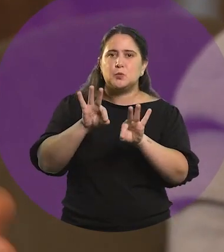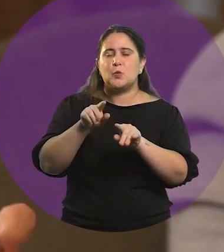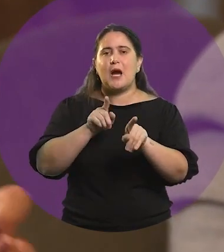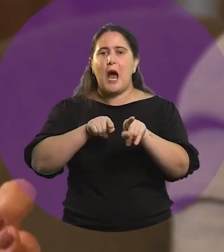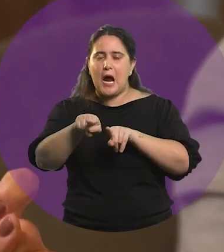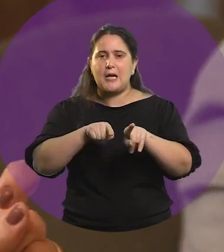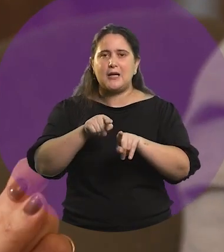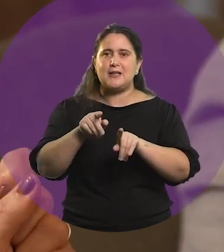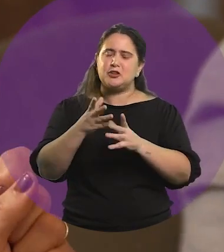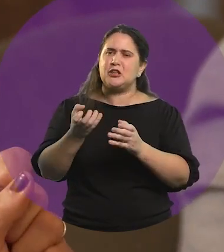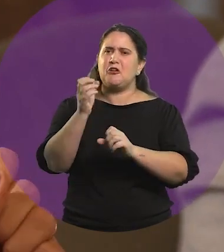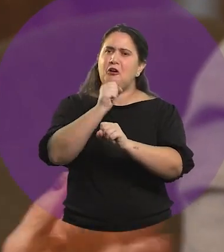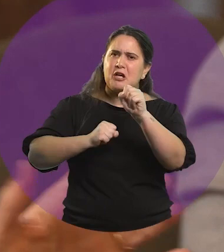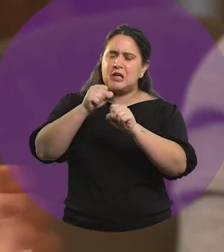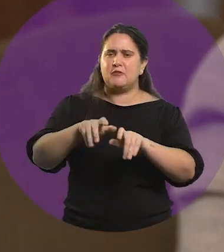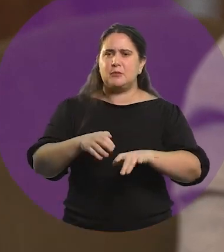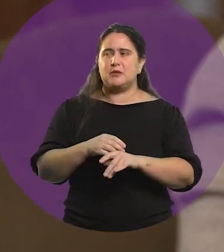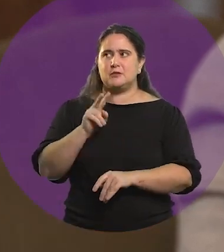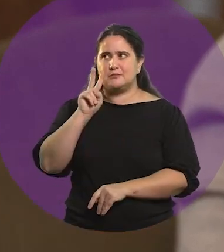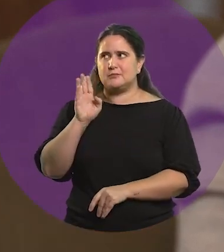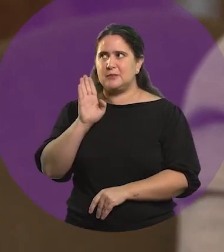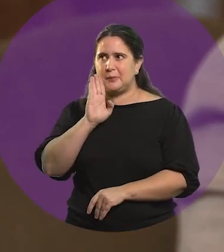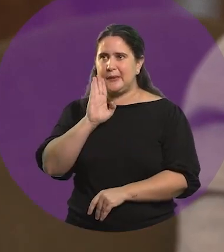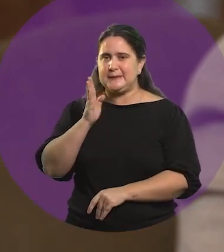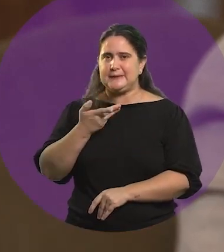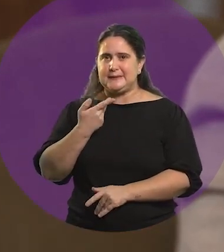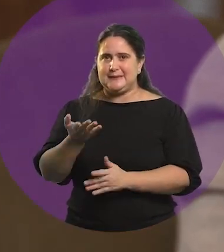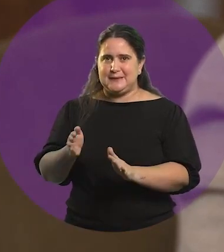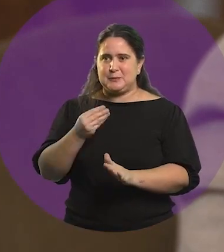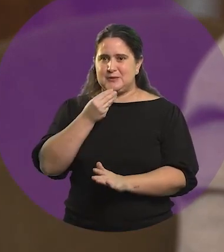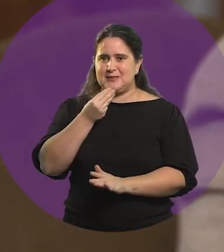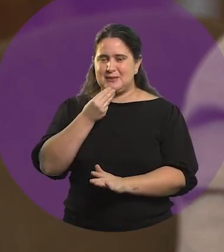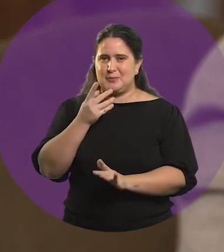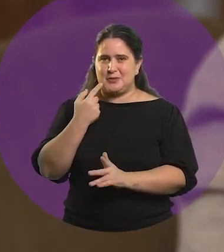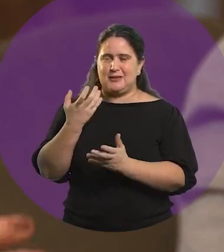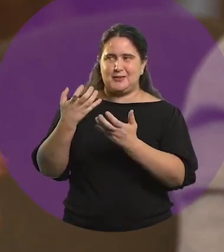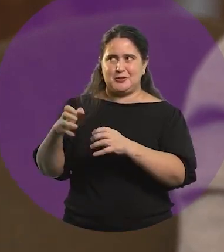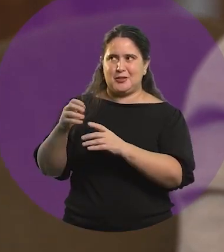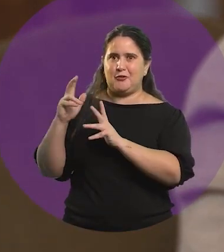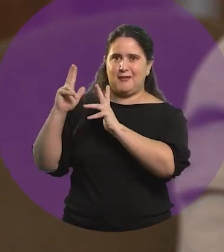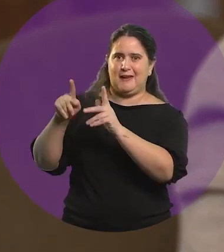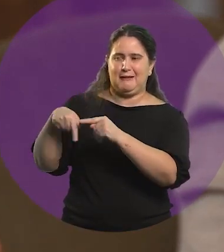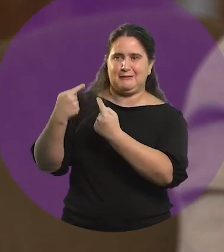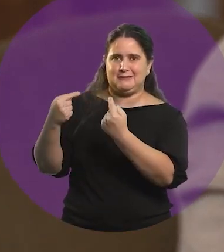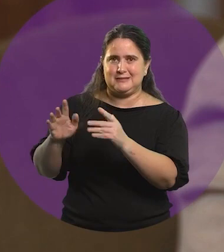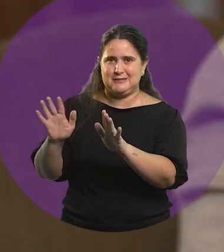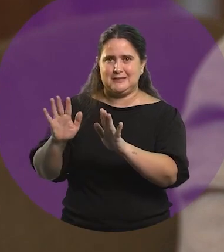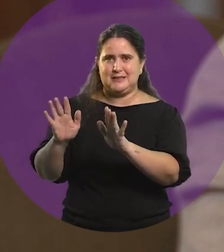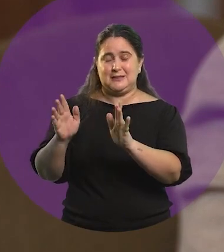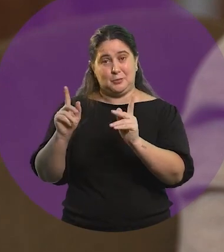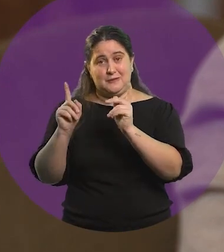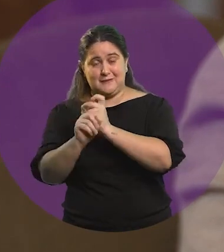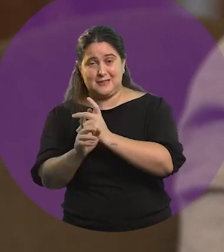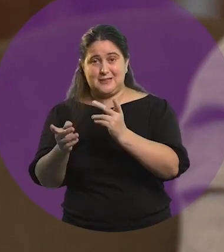y yo en el momento miré a mi madre que seguramente iba a decirle a la niña, ocupate de otra cosa, eso es